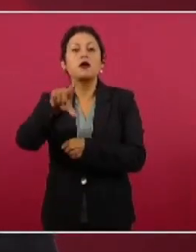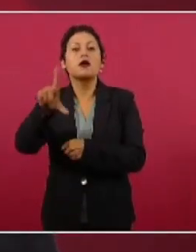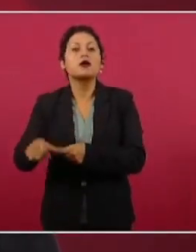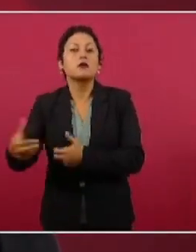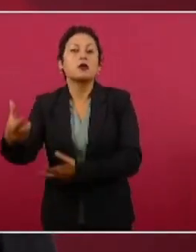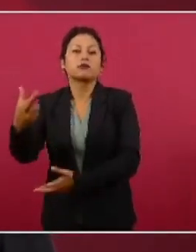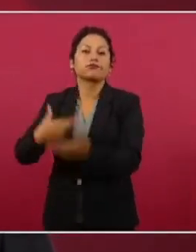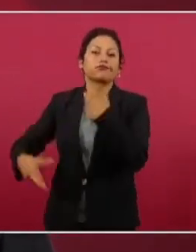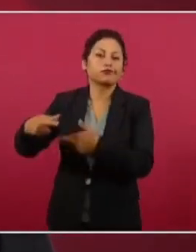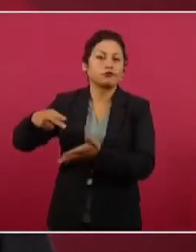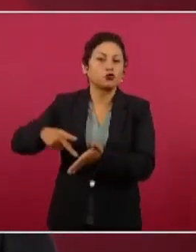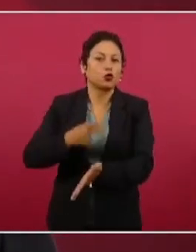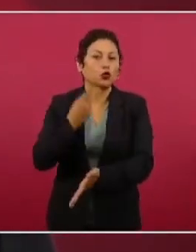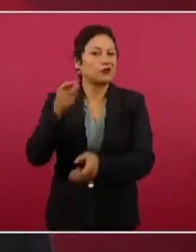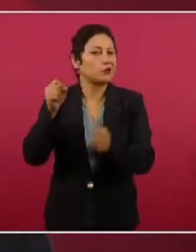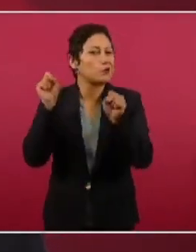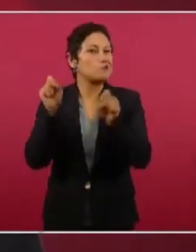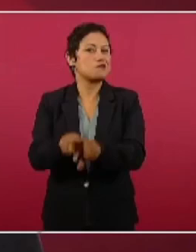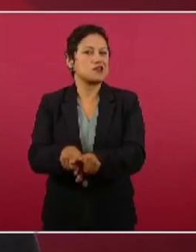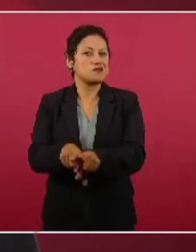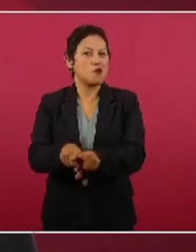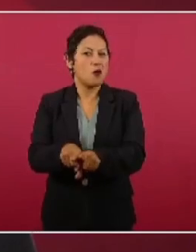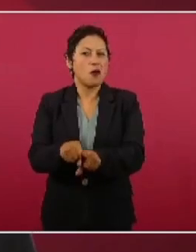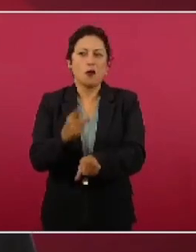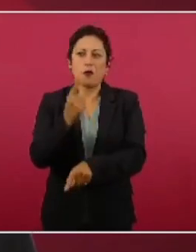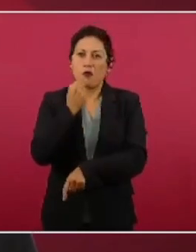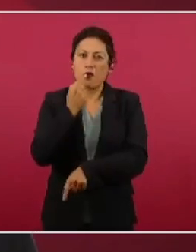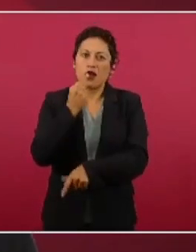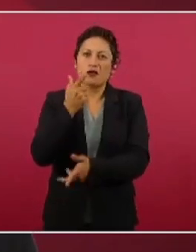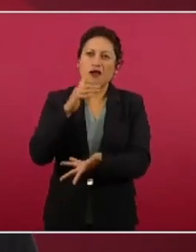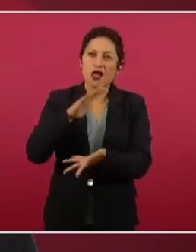hay que cuidarse de la policía,